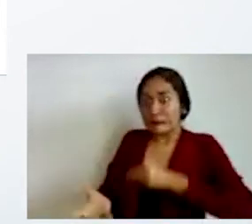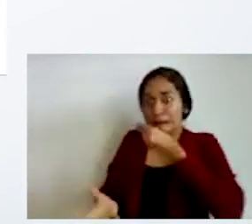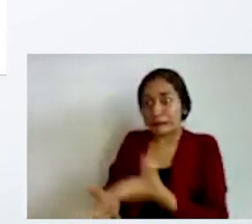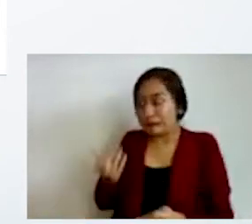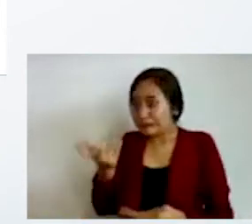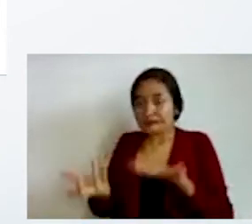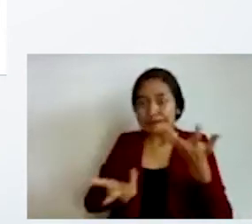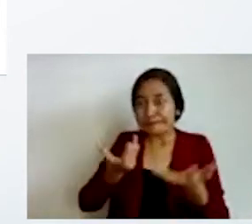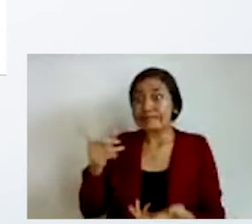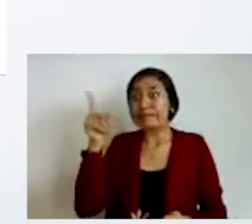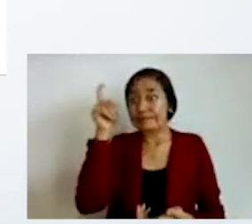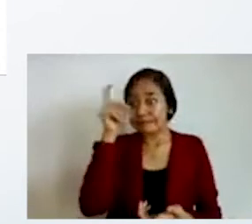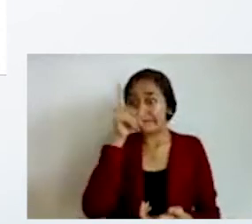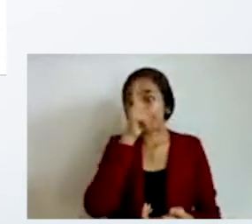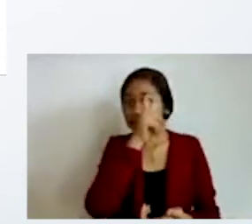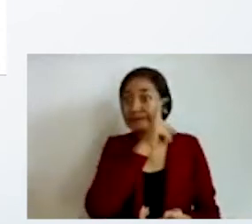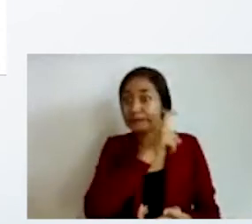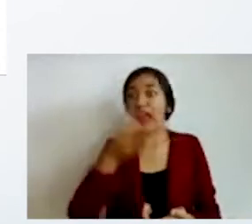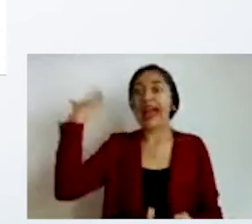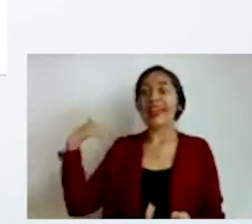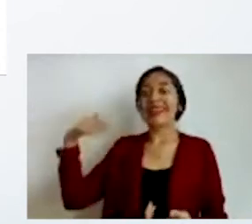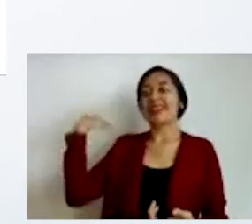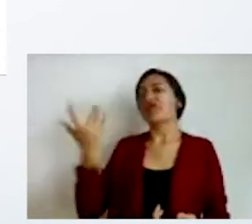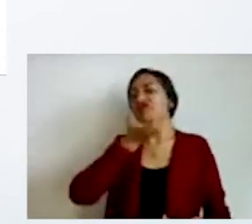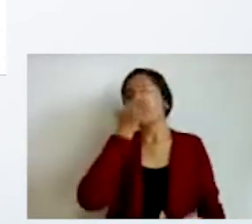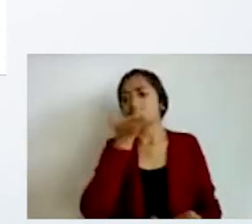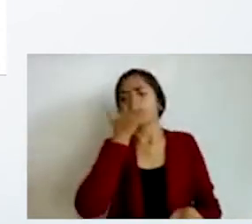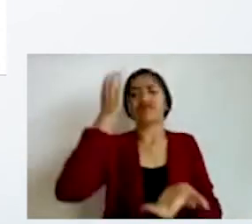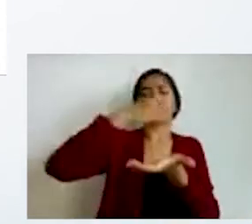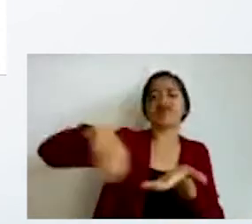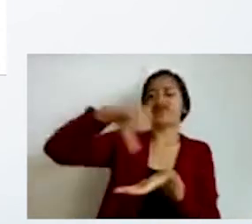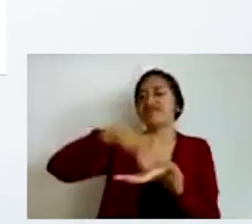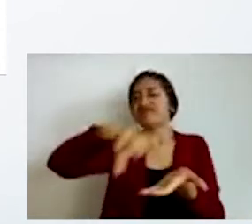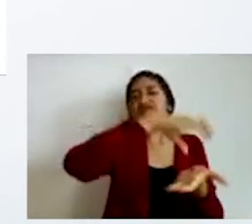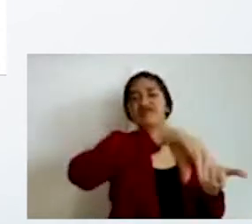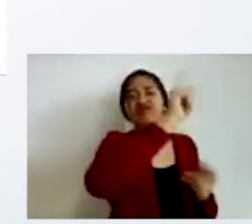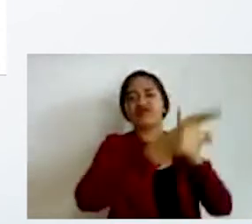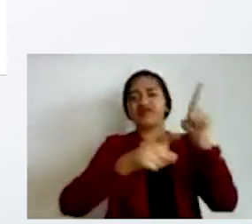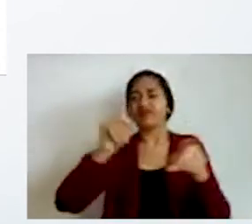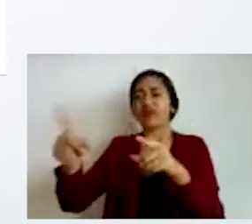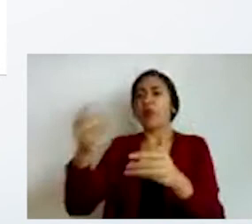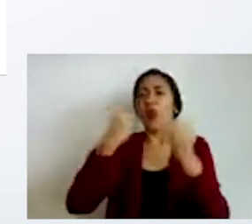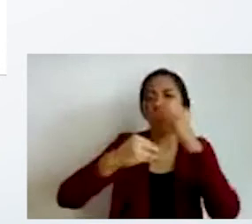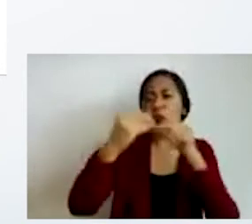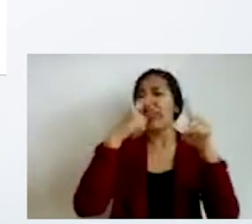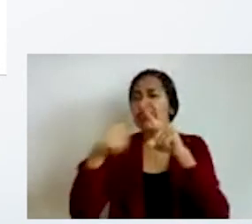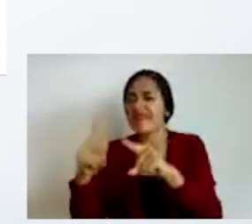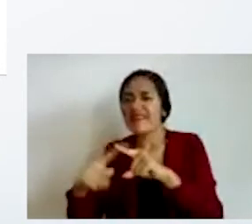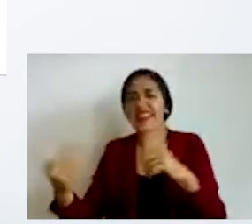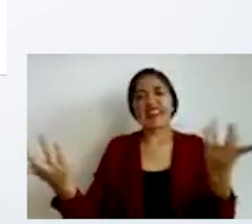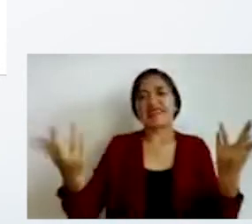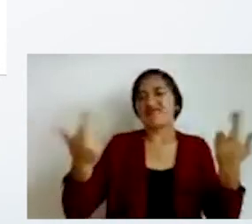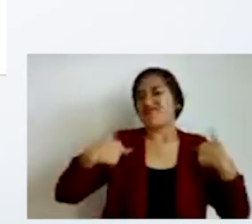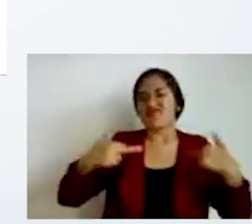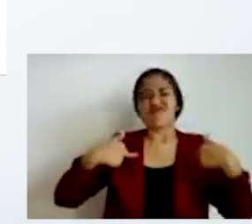que acostumbraban antes de este encierro, tanto en términos alimentarios como cualquier otra